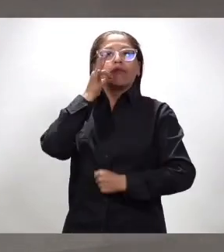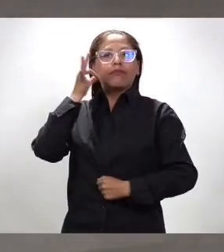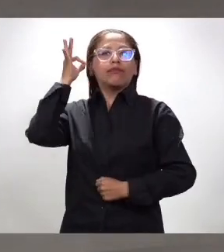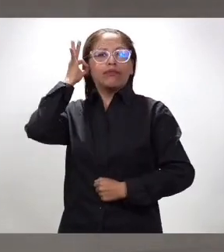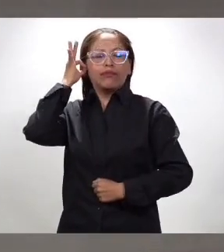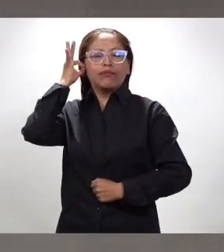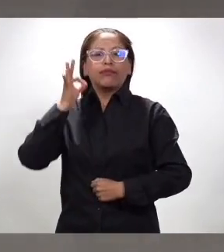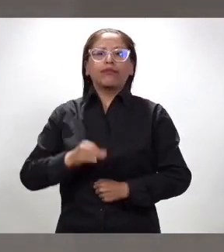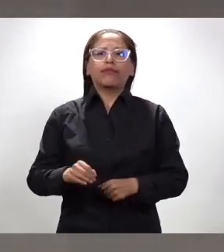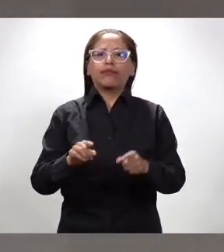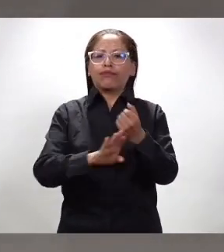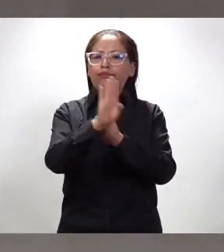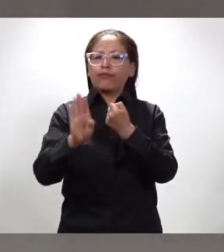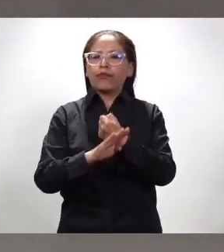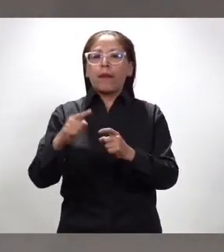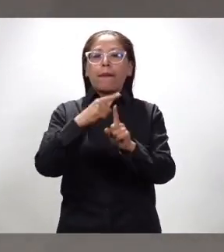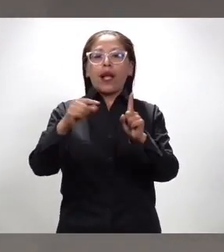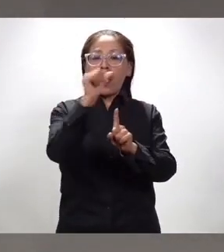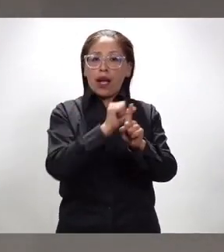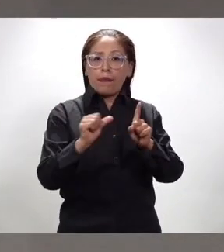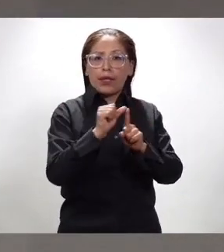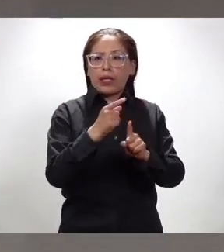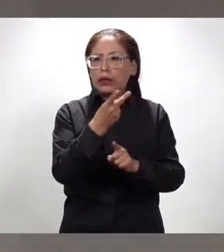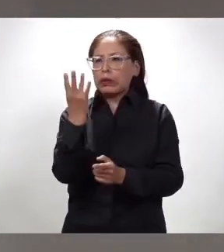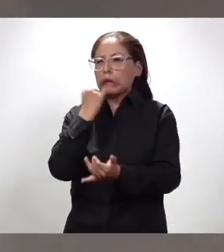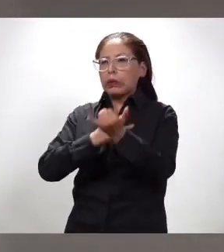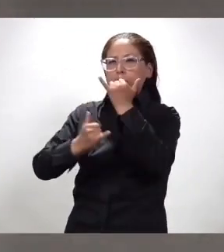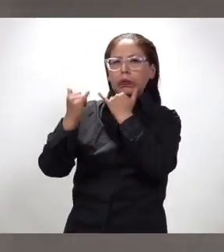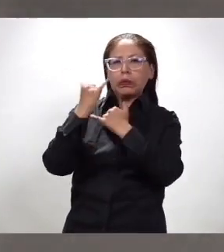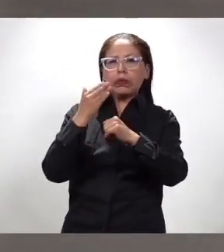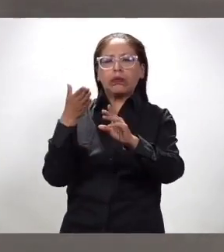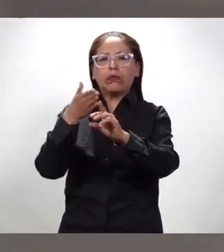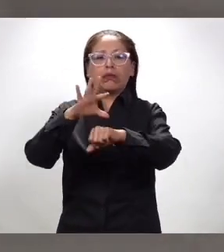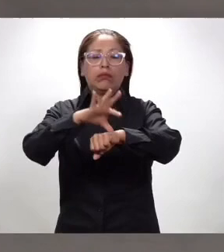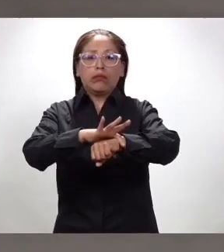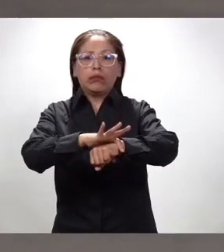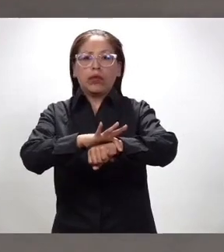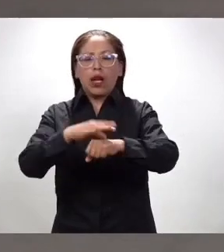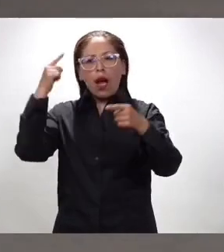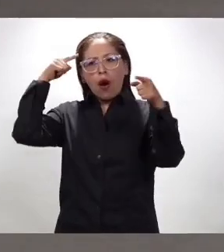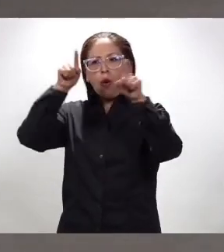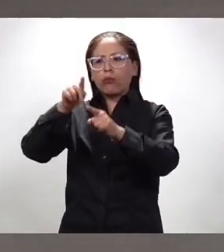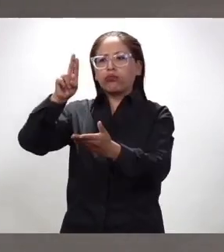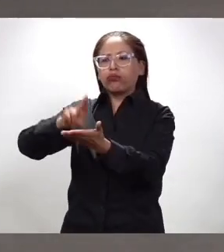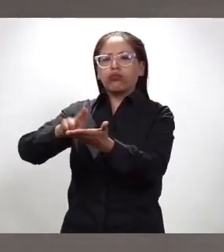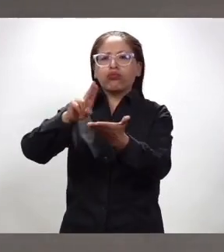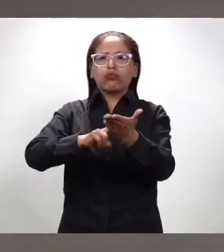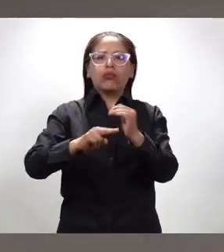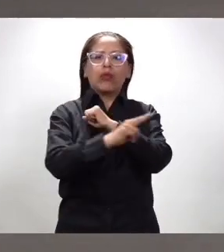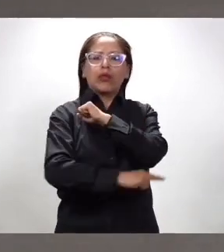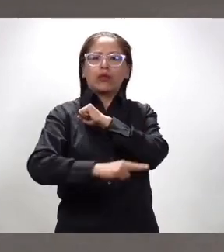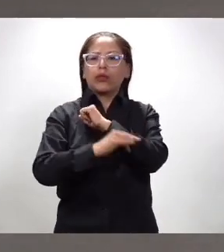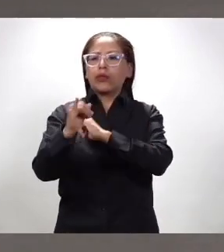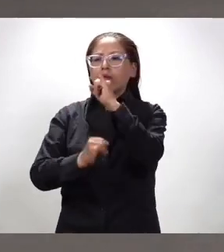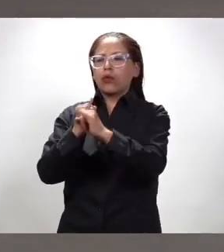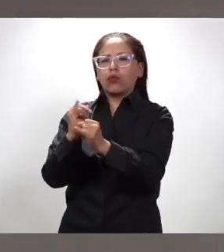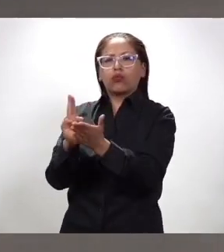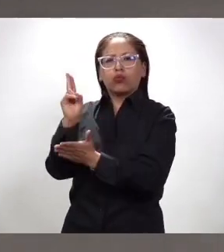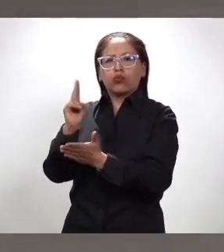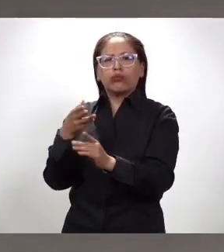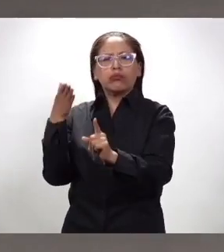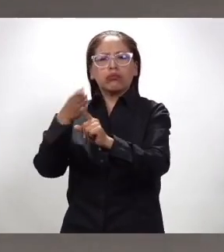pueblos indígenas originarios campesinos. Proteger el medio ambiente de delitos agroambientales. Promover convenios con universidades nacionales